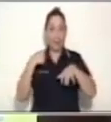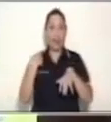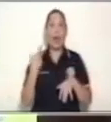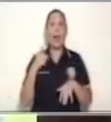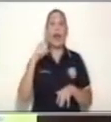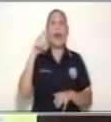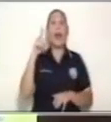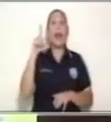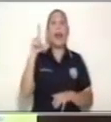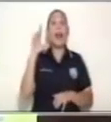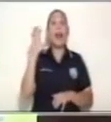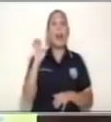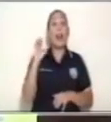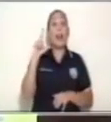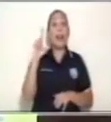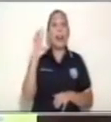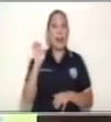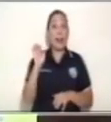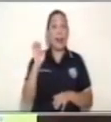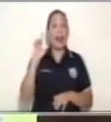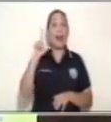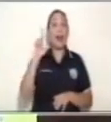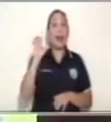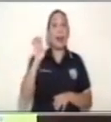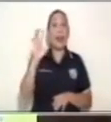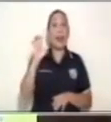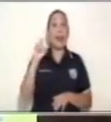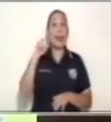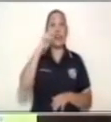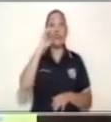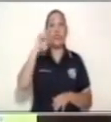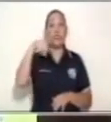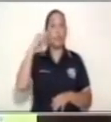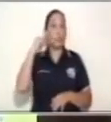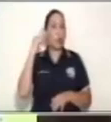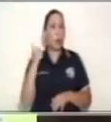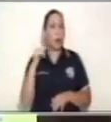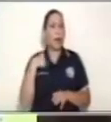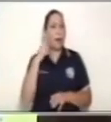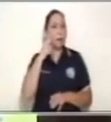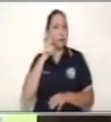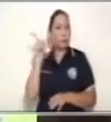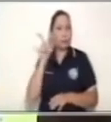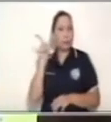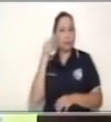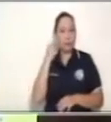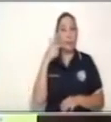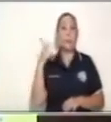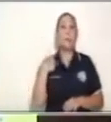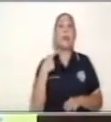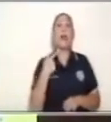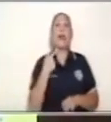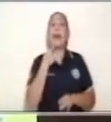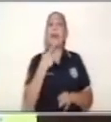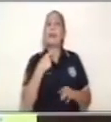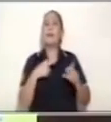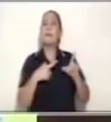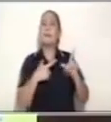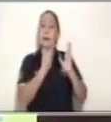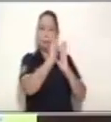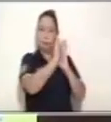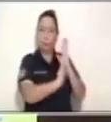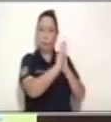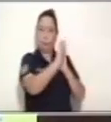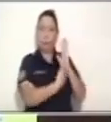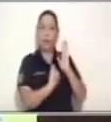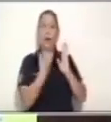Tonga. Si ya la has escuchado, practícala en casa y si no, este es el momento de que te la aprendas. La letra dice así. Vamos a imaginar que tenemos